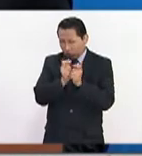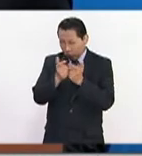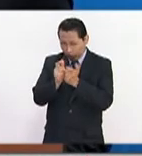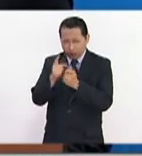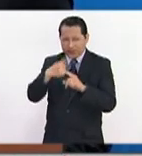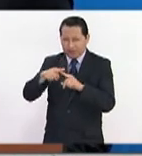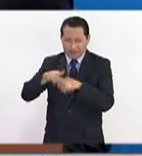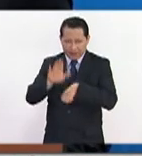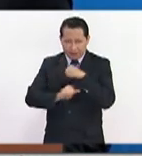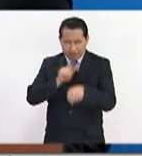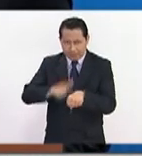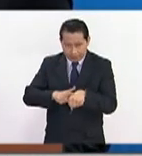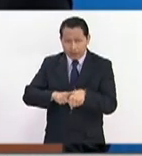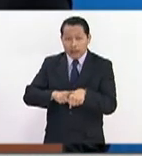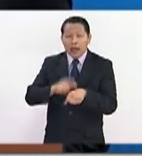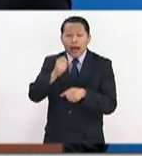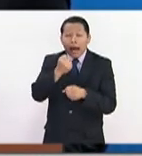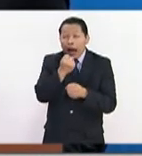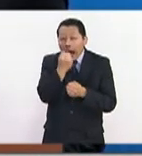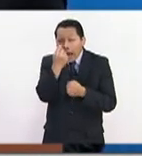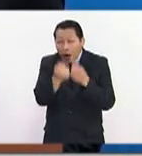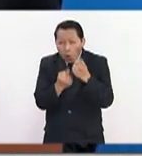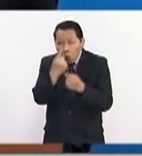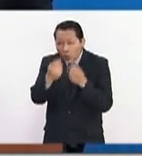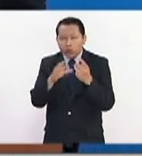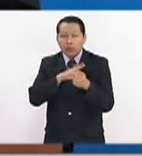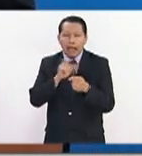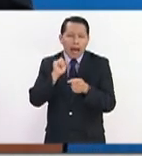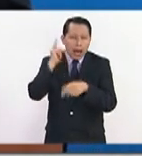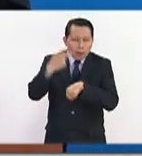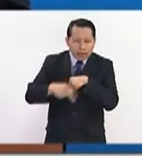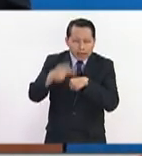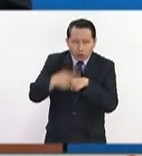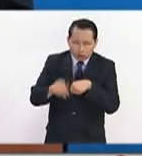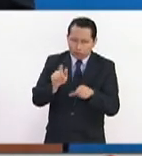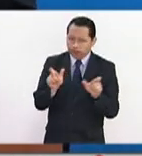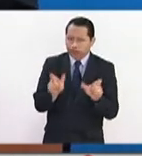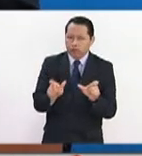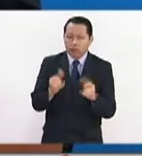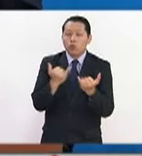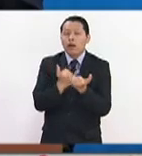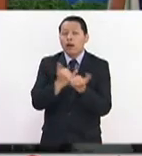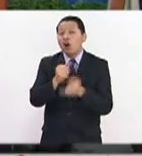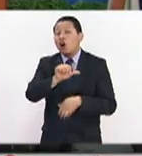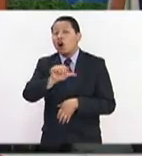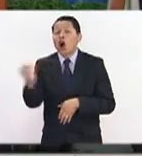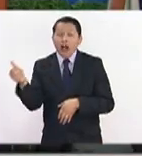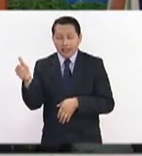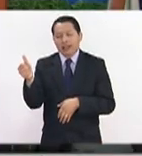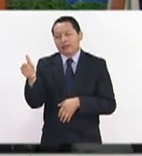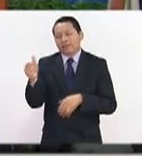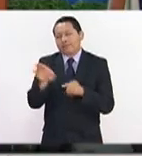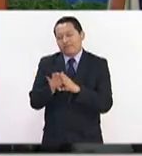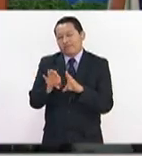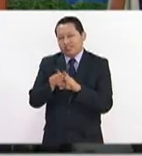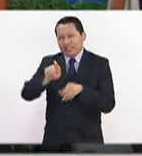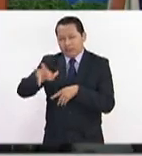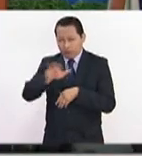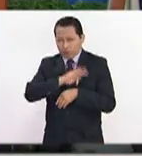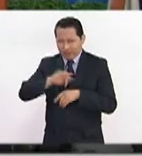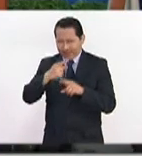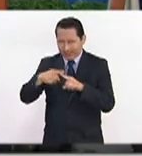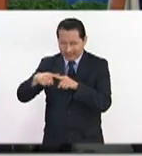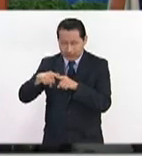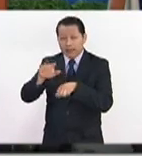las cuales están bajo algún tipo de riesgo, y también hay 88 especies que son endémicas, y esto quiere decir que